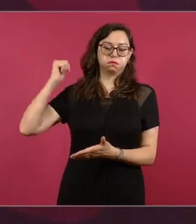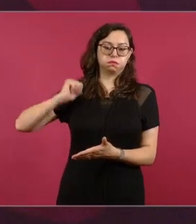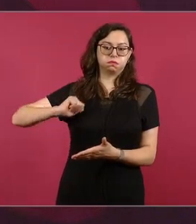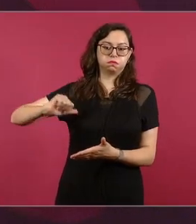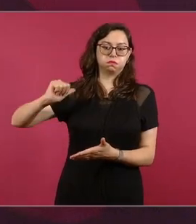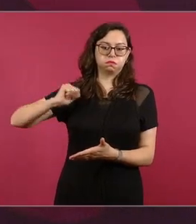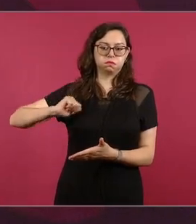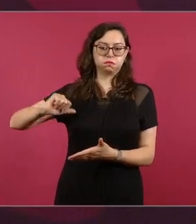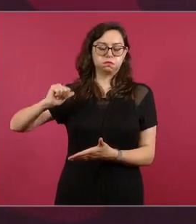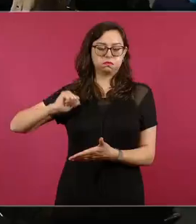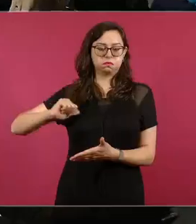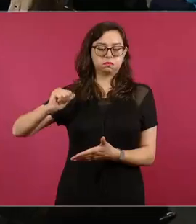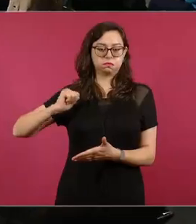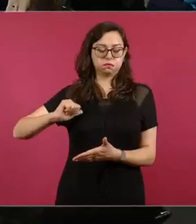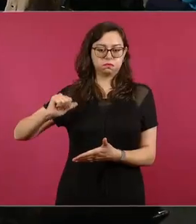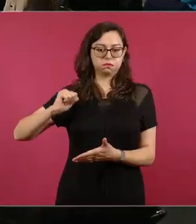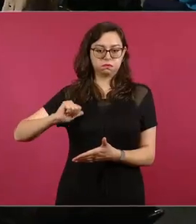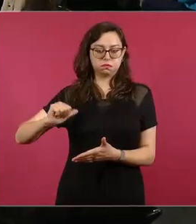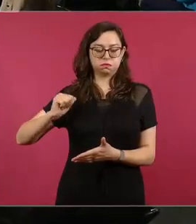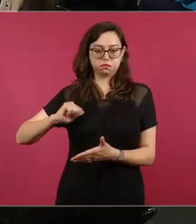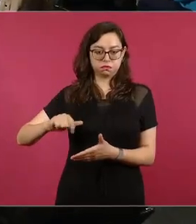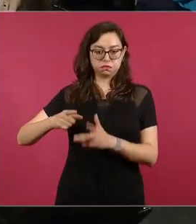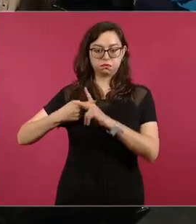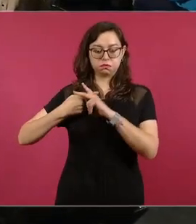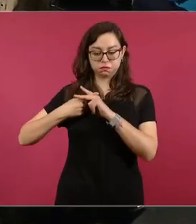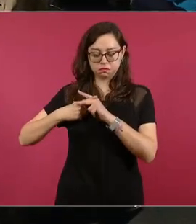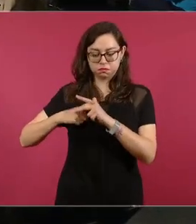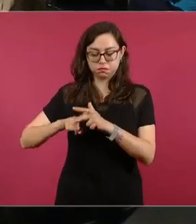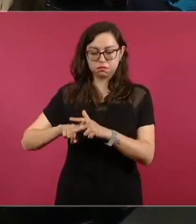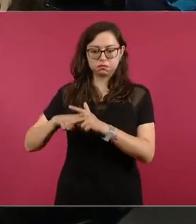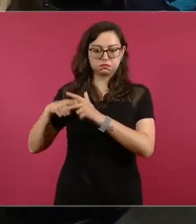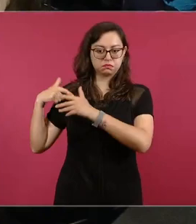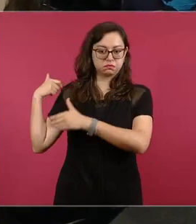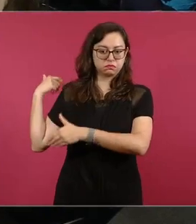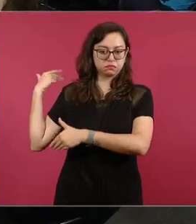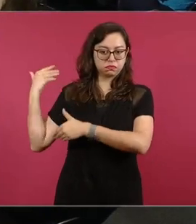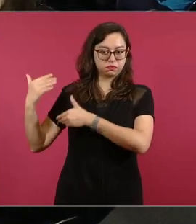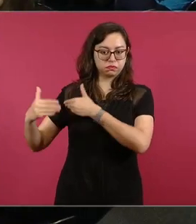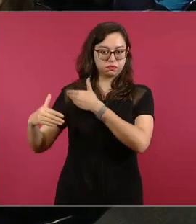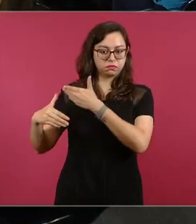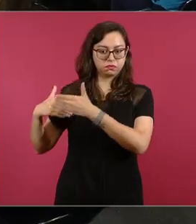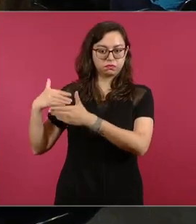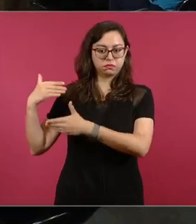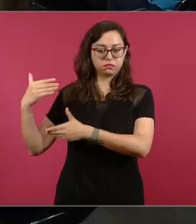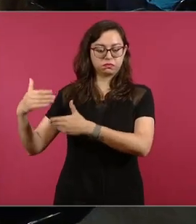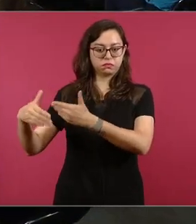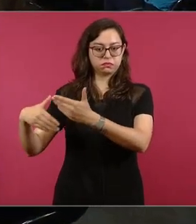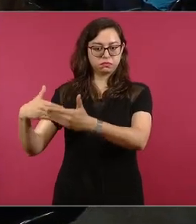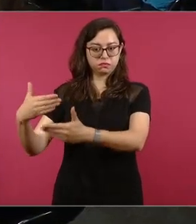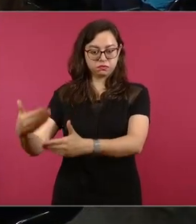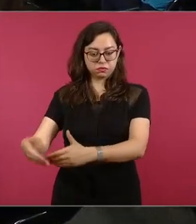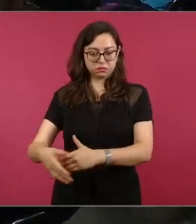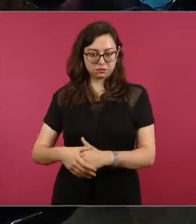que prevalecieron en la época